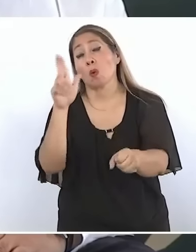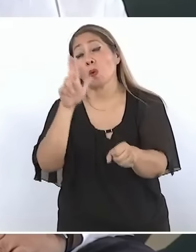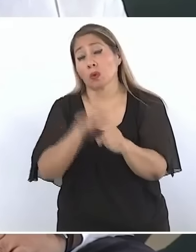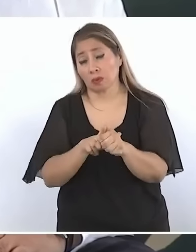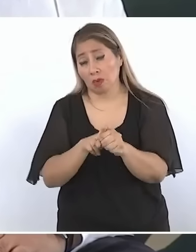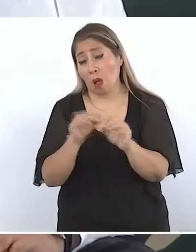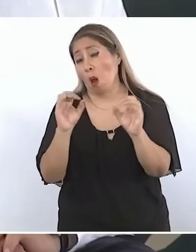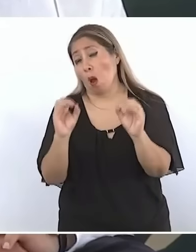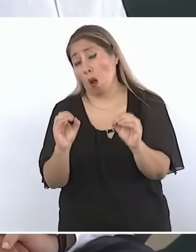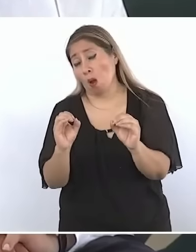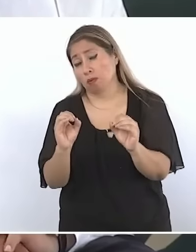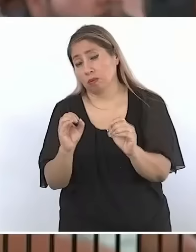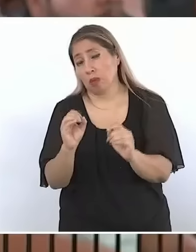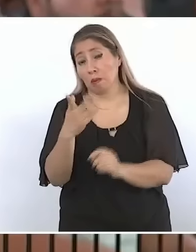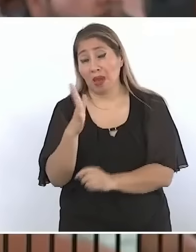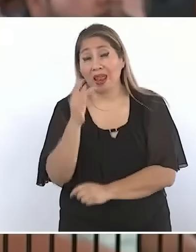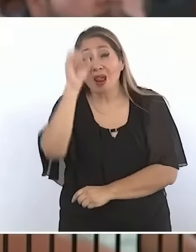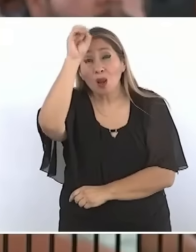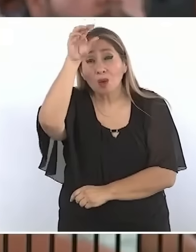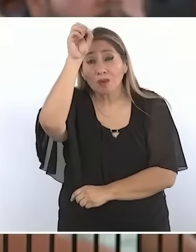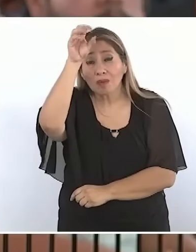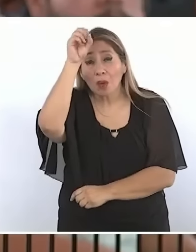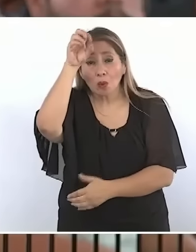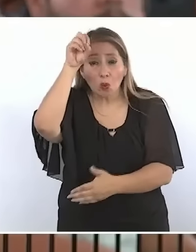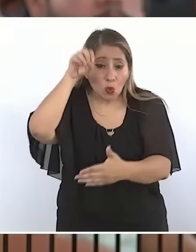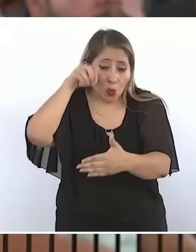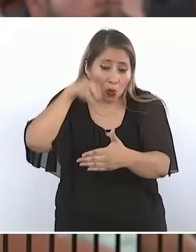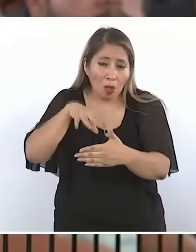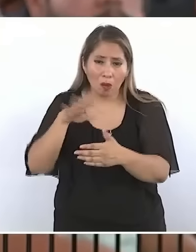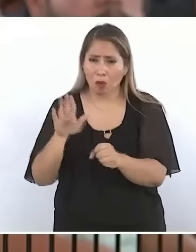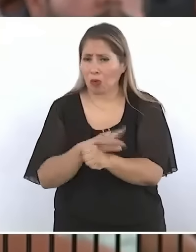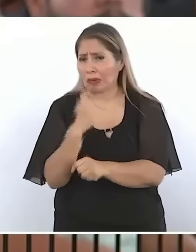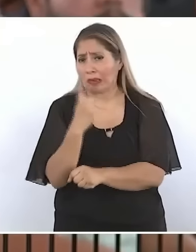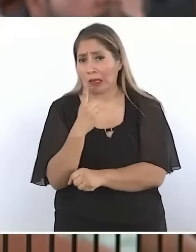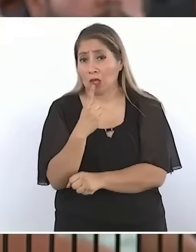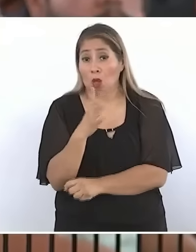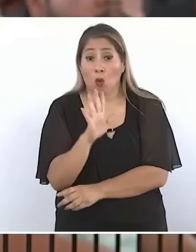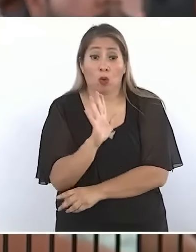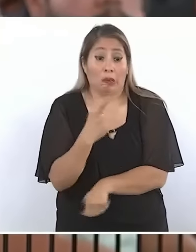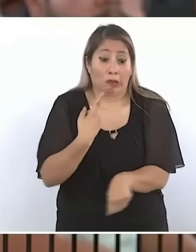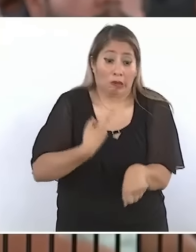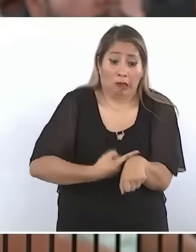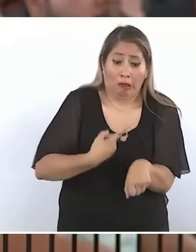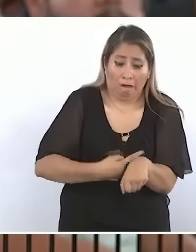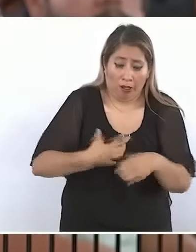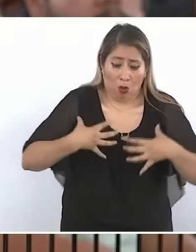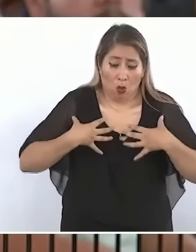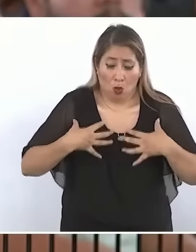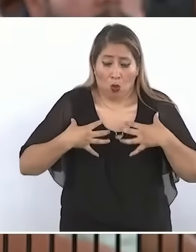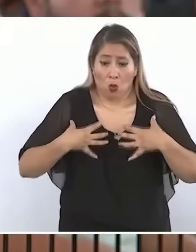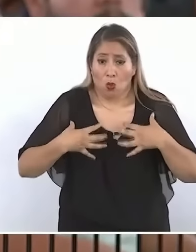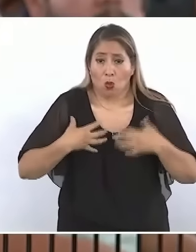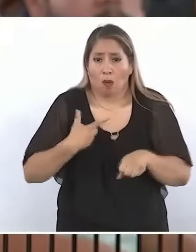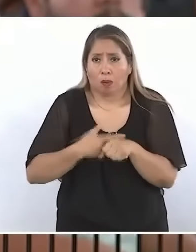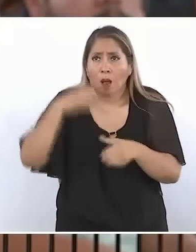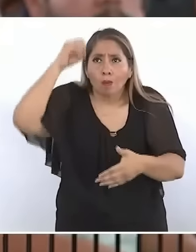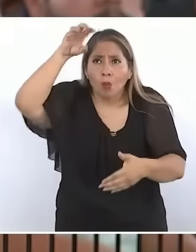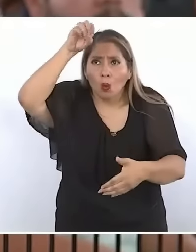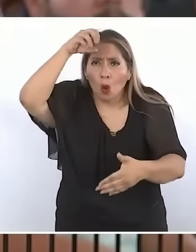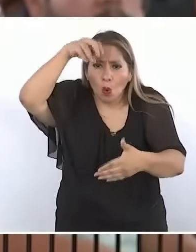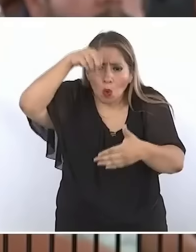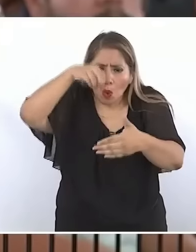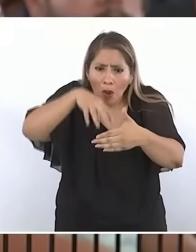clínica para los mineros, porque muchos están enfermos del pulmón y no se dan cuenta hasta que